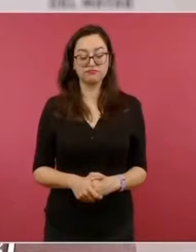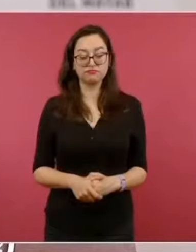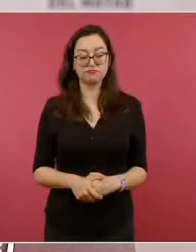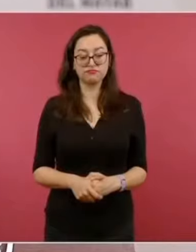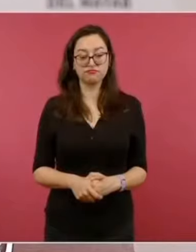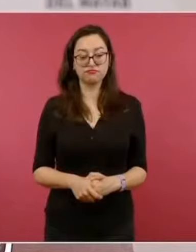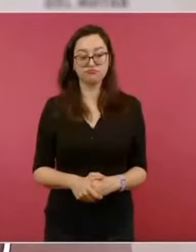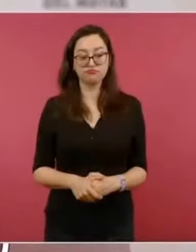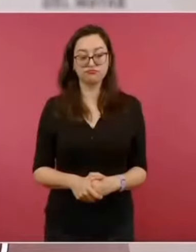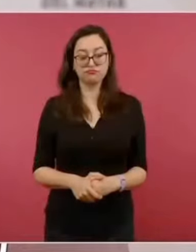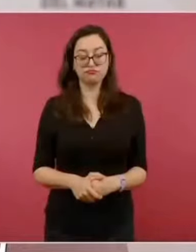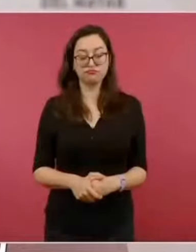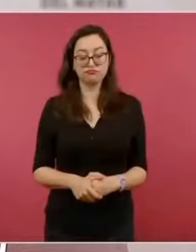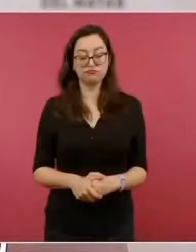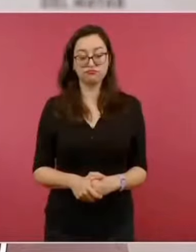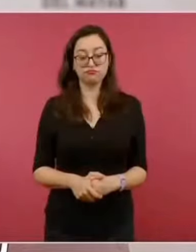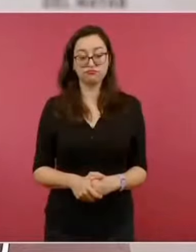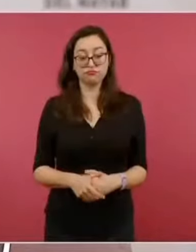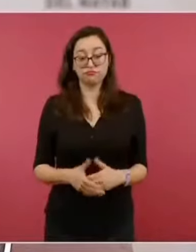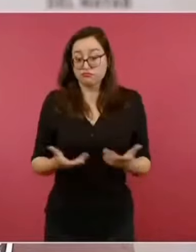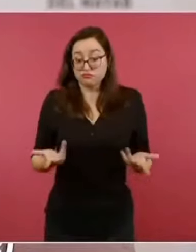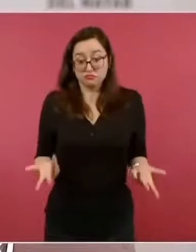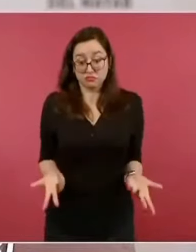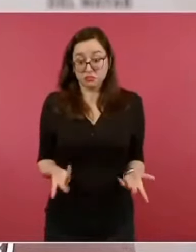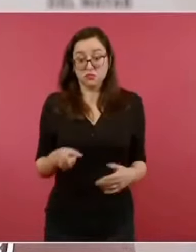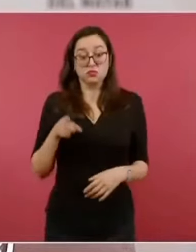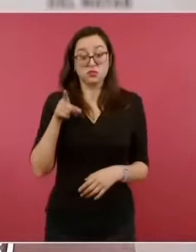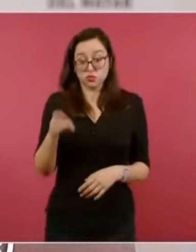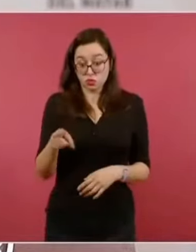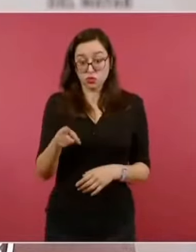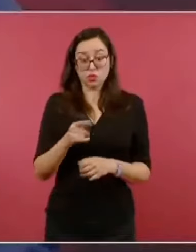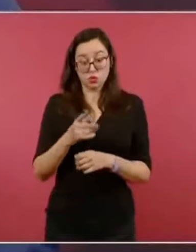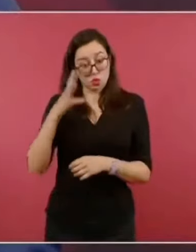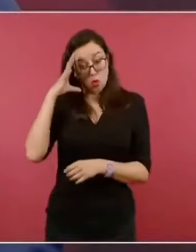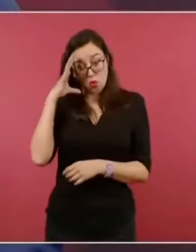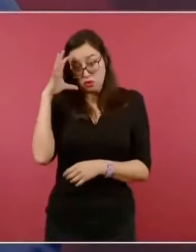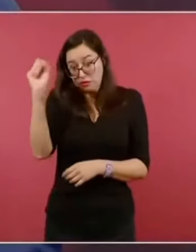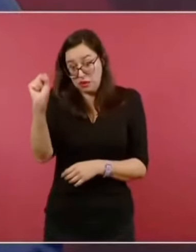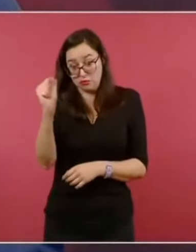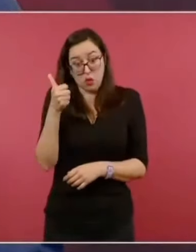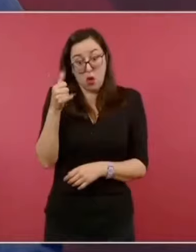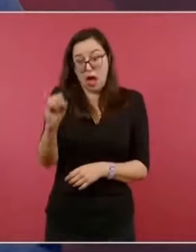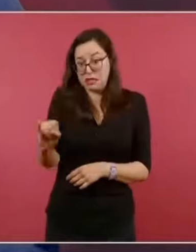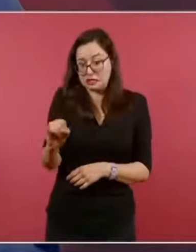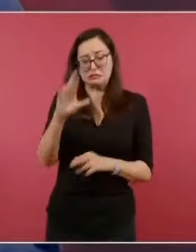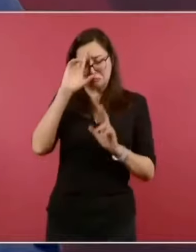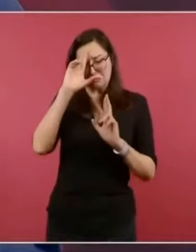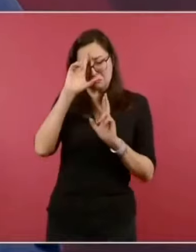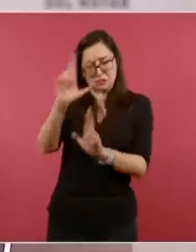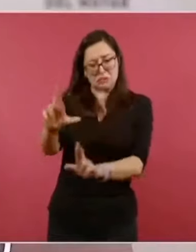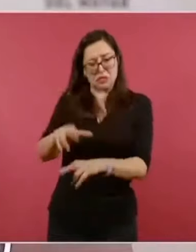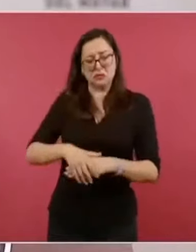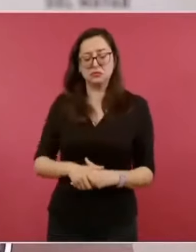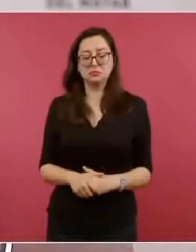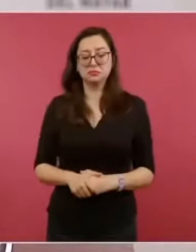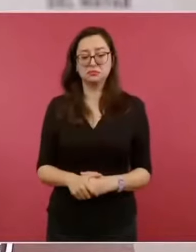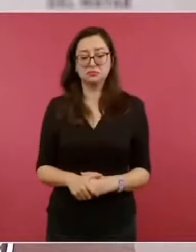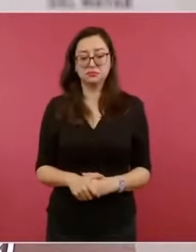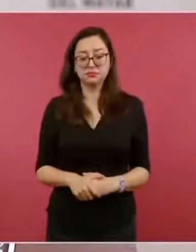sigue Pues con tu concepción de las cosas y respetamos o